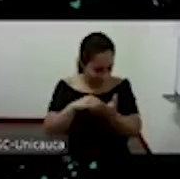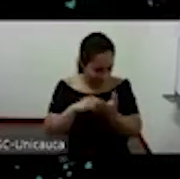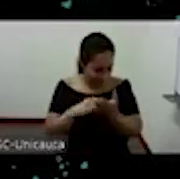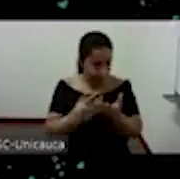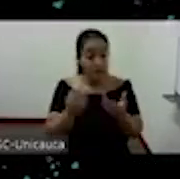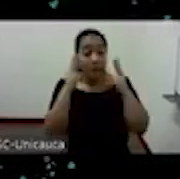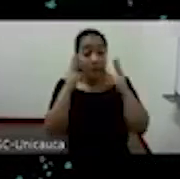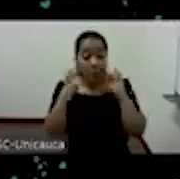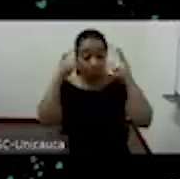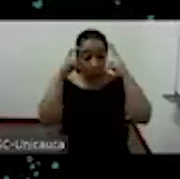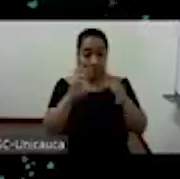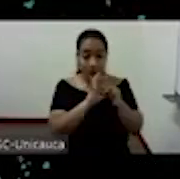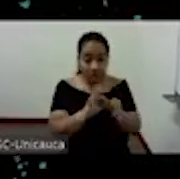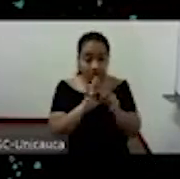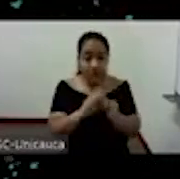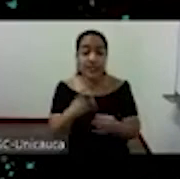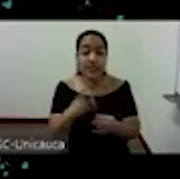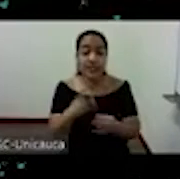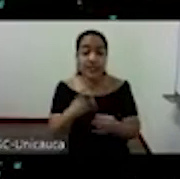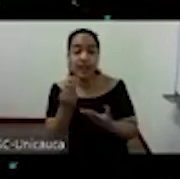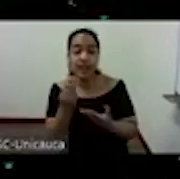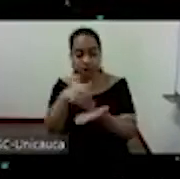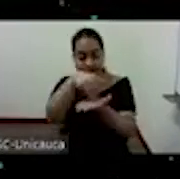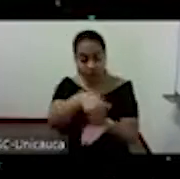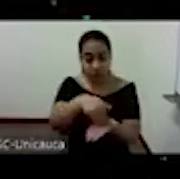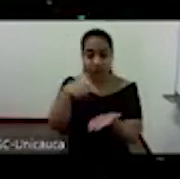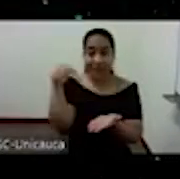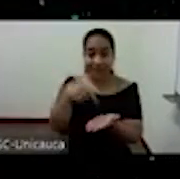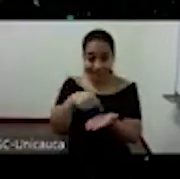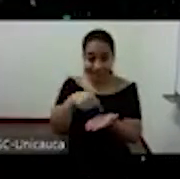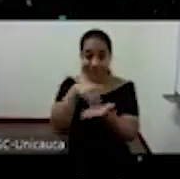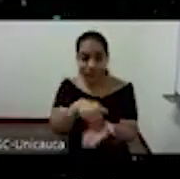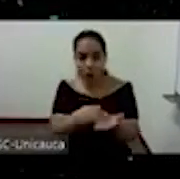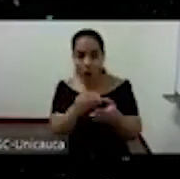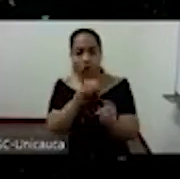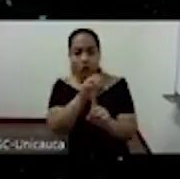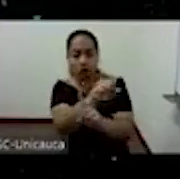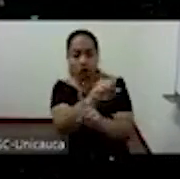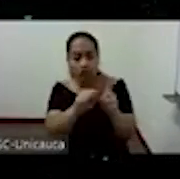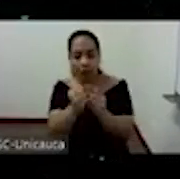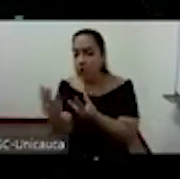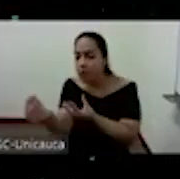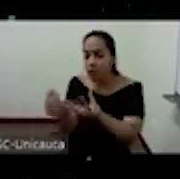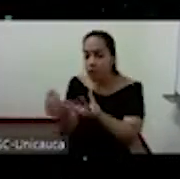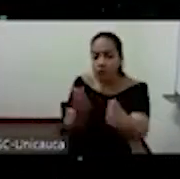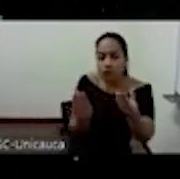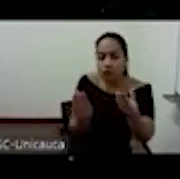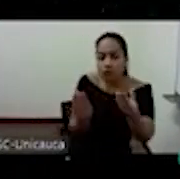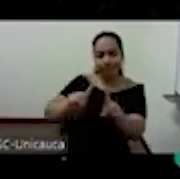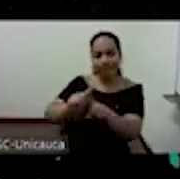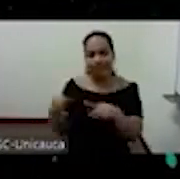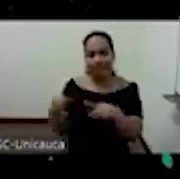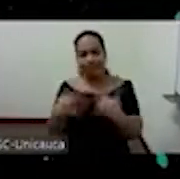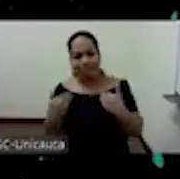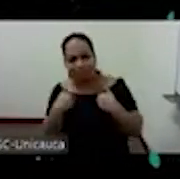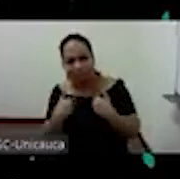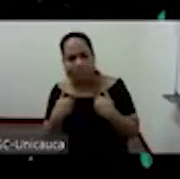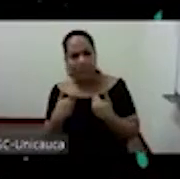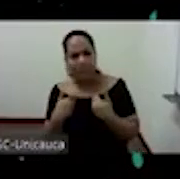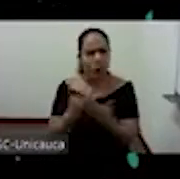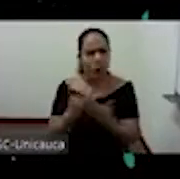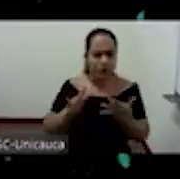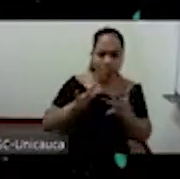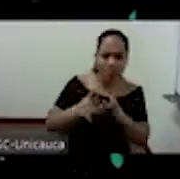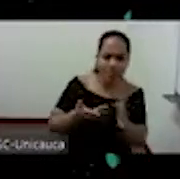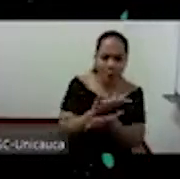a las experiencias de resistencia de grupos sociales que han sufrido las consecuencias